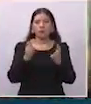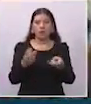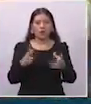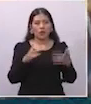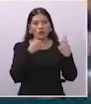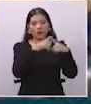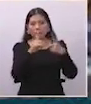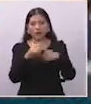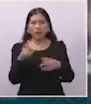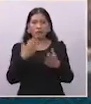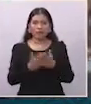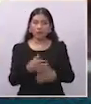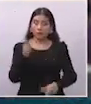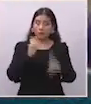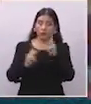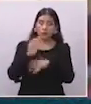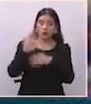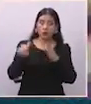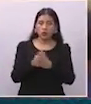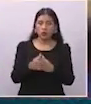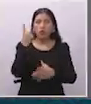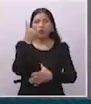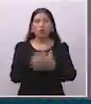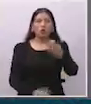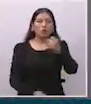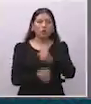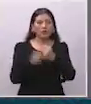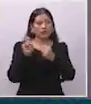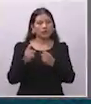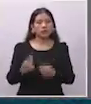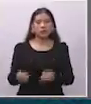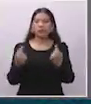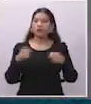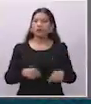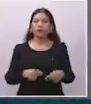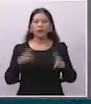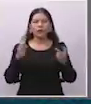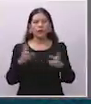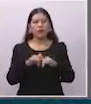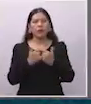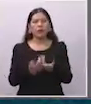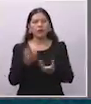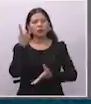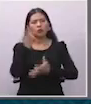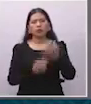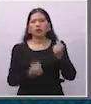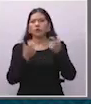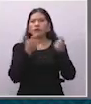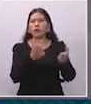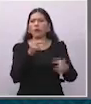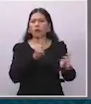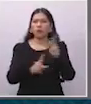que la confianza de la población tiene que volver. Y una de las formas de darle confianza a la población